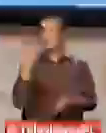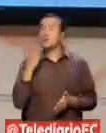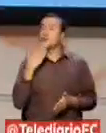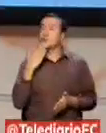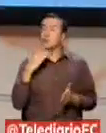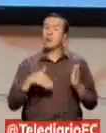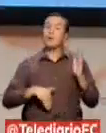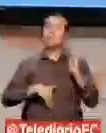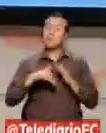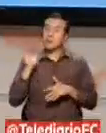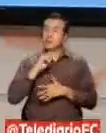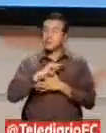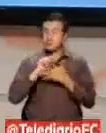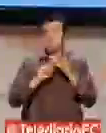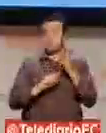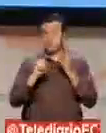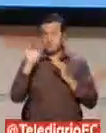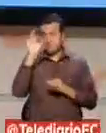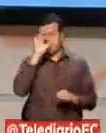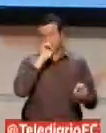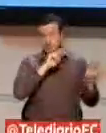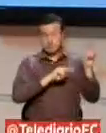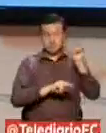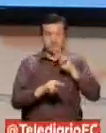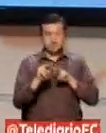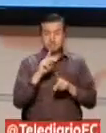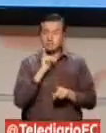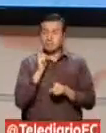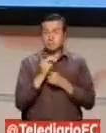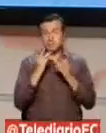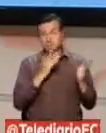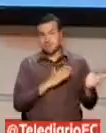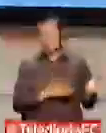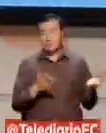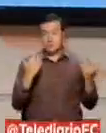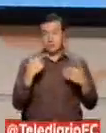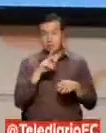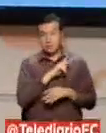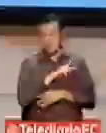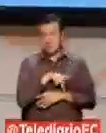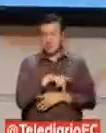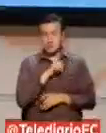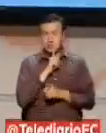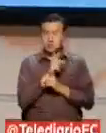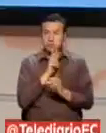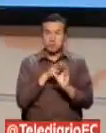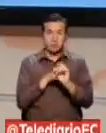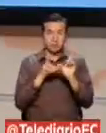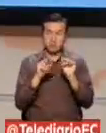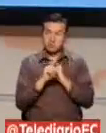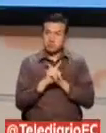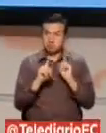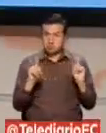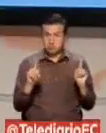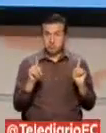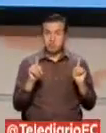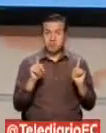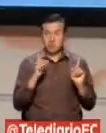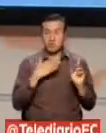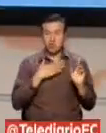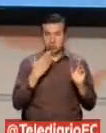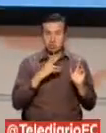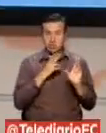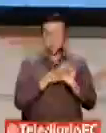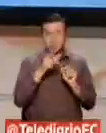generar algunos tipos de indicios como tal. E incluso, en lo particular, yo no he estado presente en las versiones que se dan en